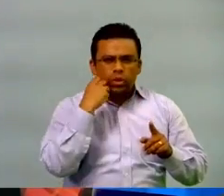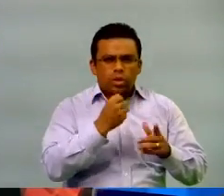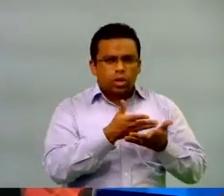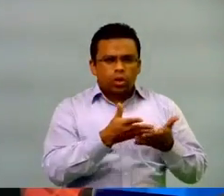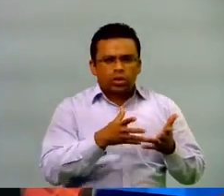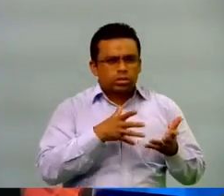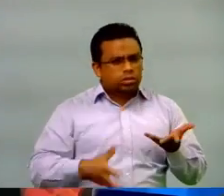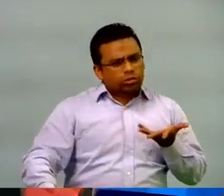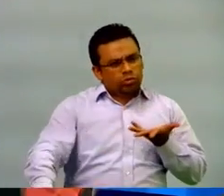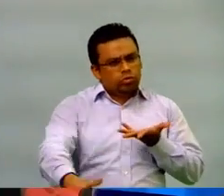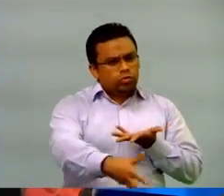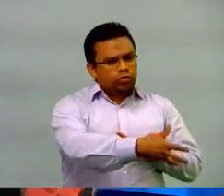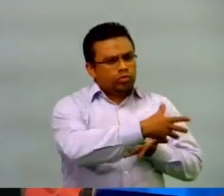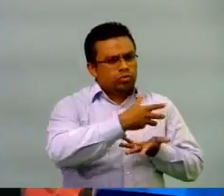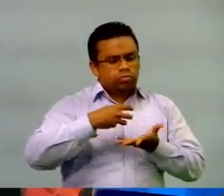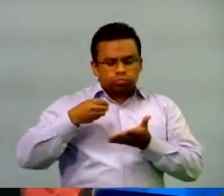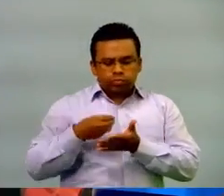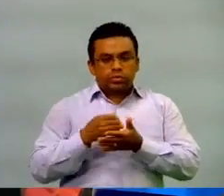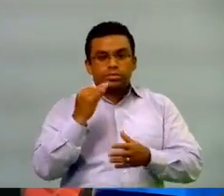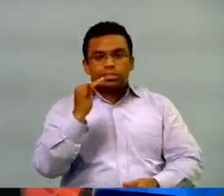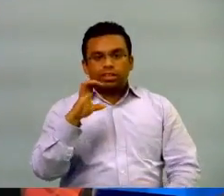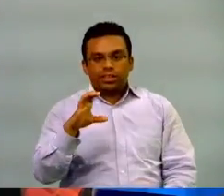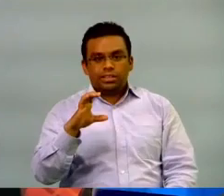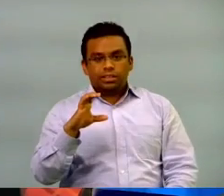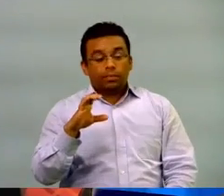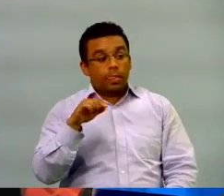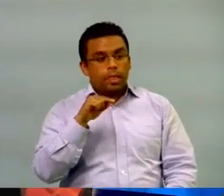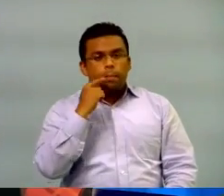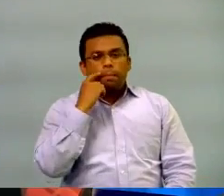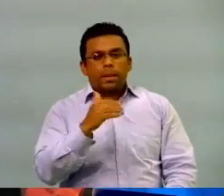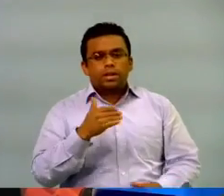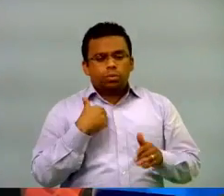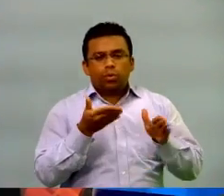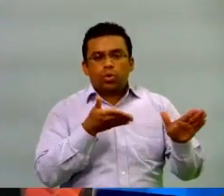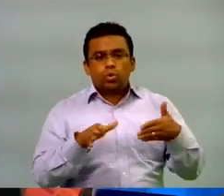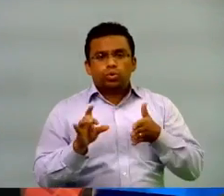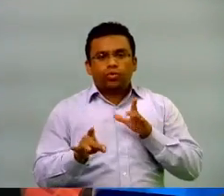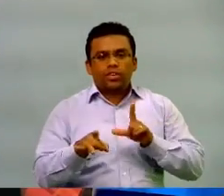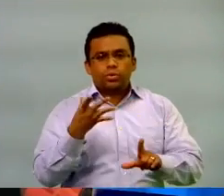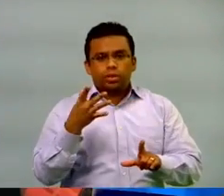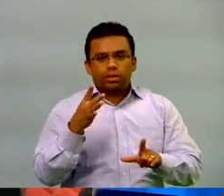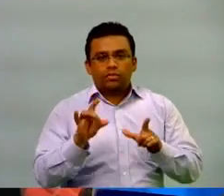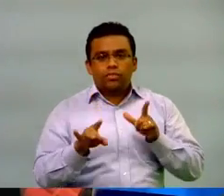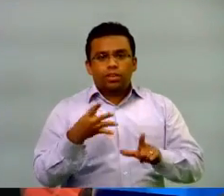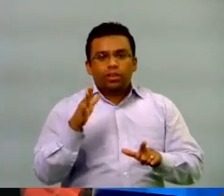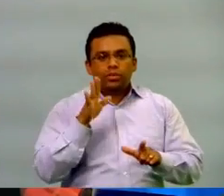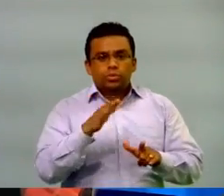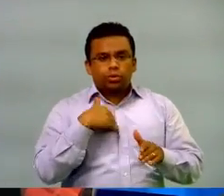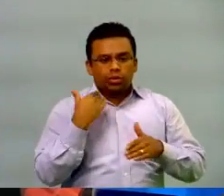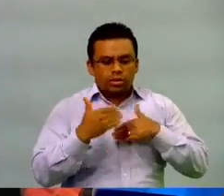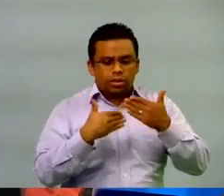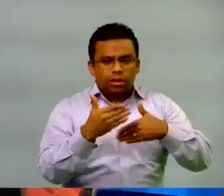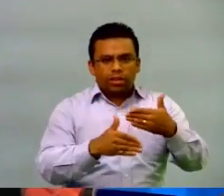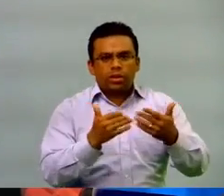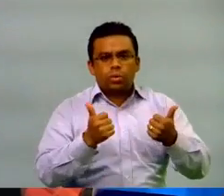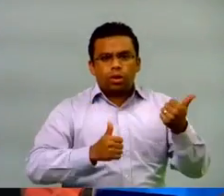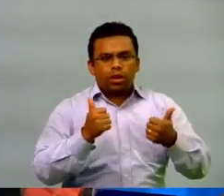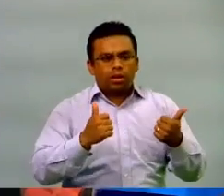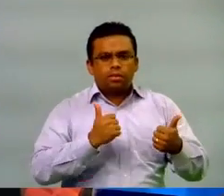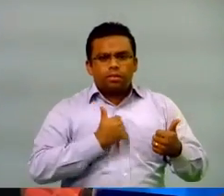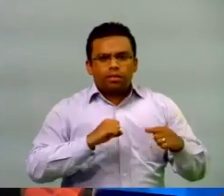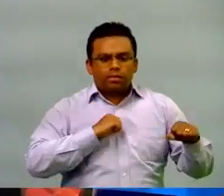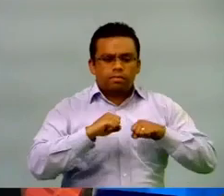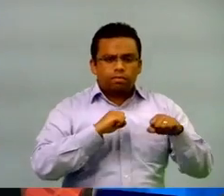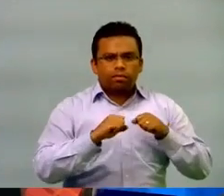dejar como un resumen y casi que un curso virtualizado de cuáles son nuestras tradiciones, qué nos mueve, cuál era